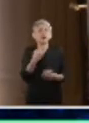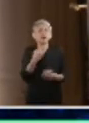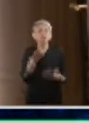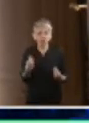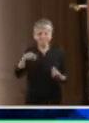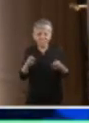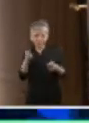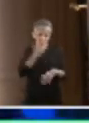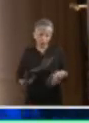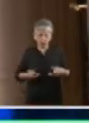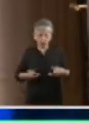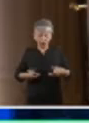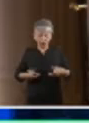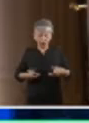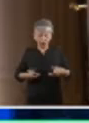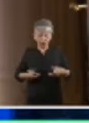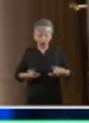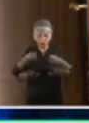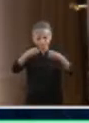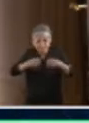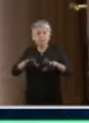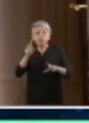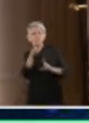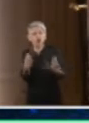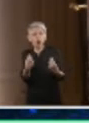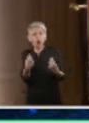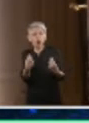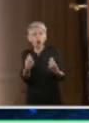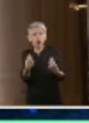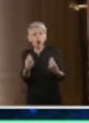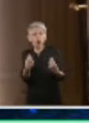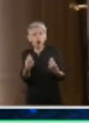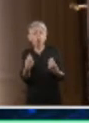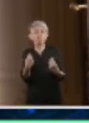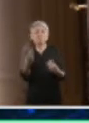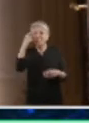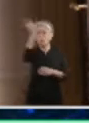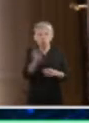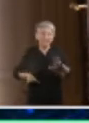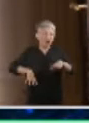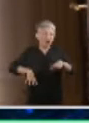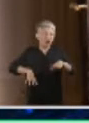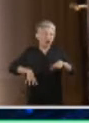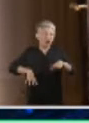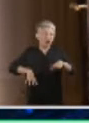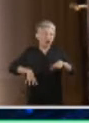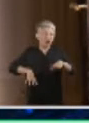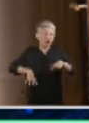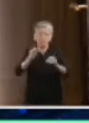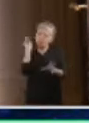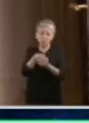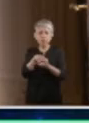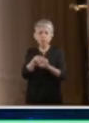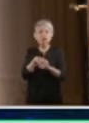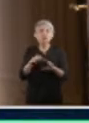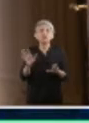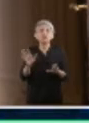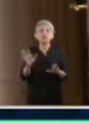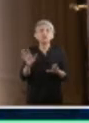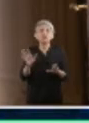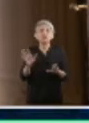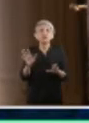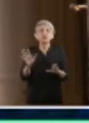Ministerio de Economía, llevó adelante una reforma fiscal y también en varios